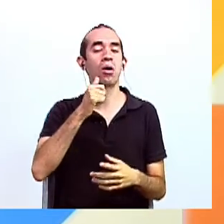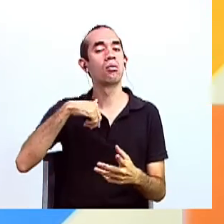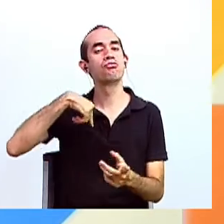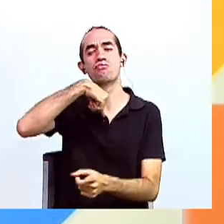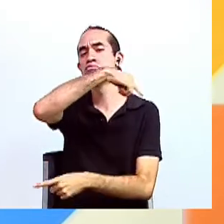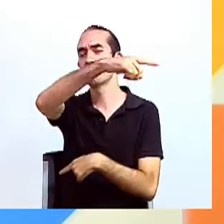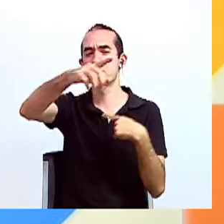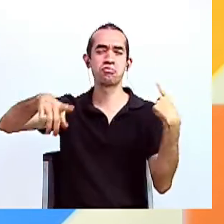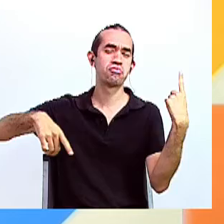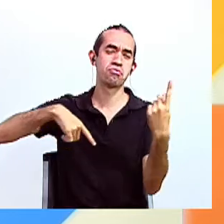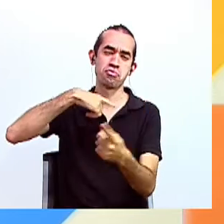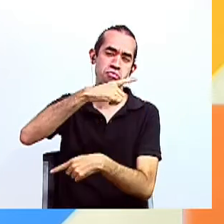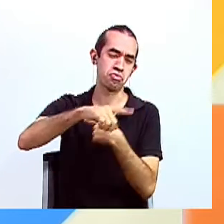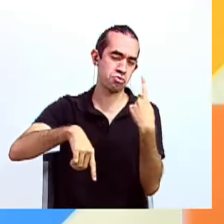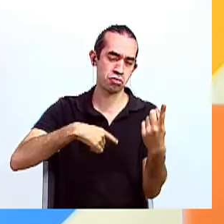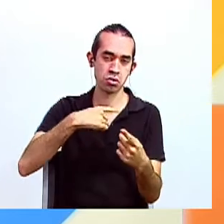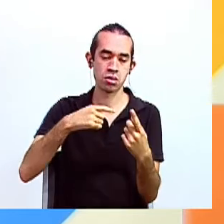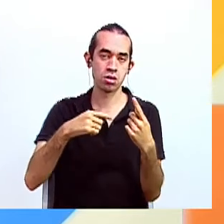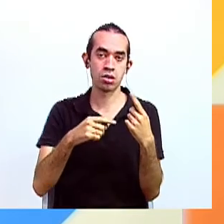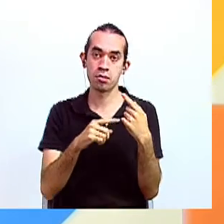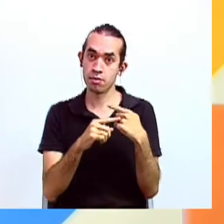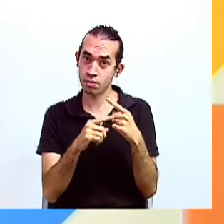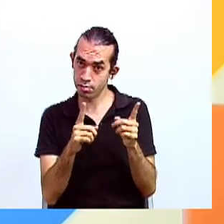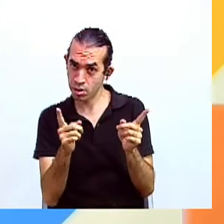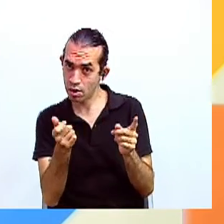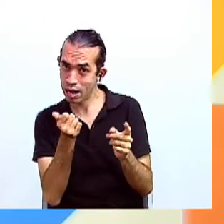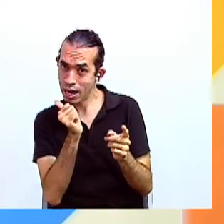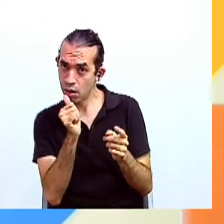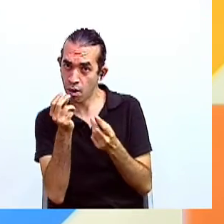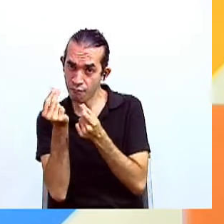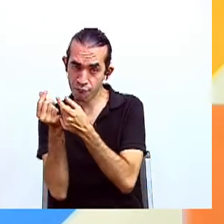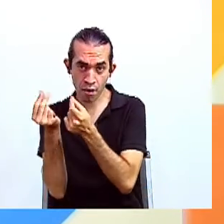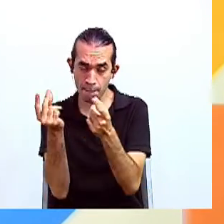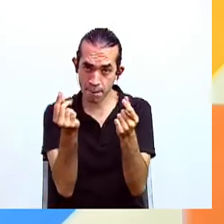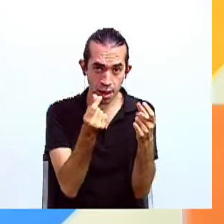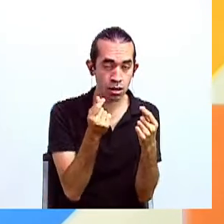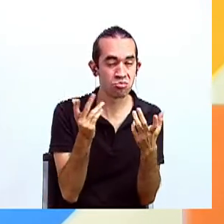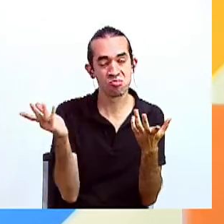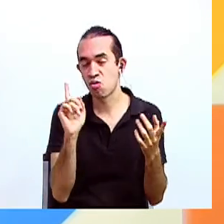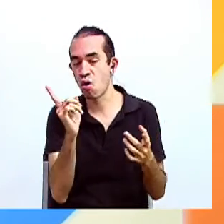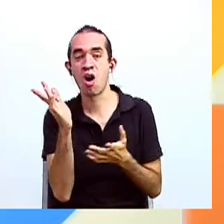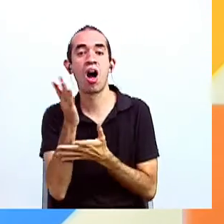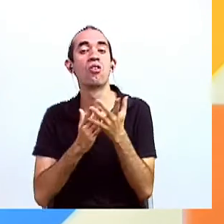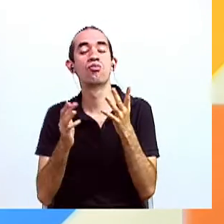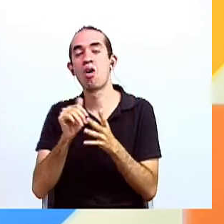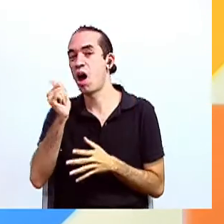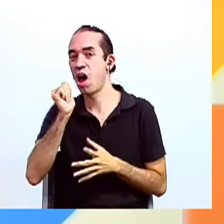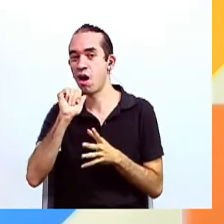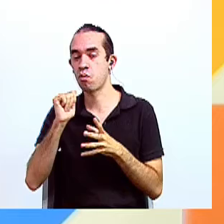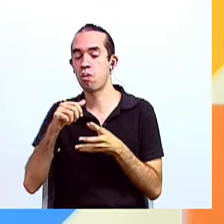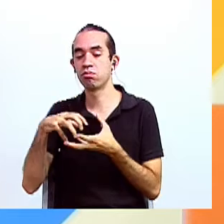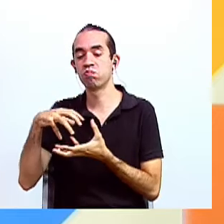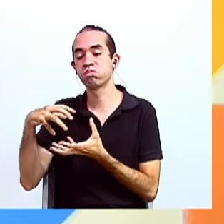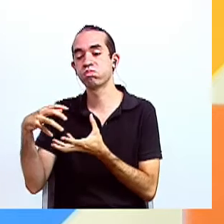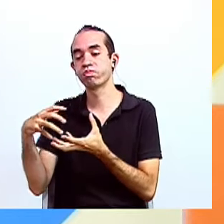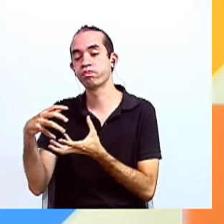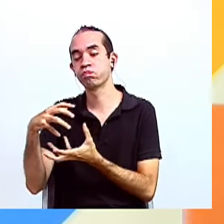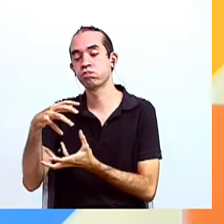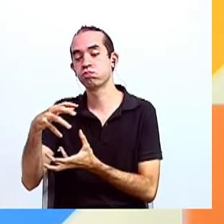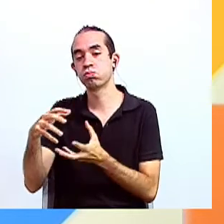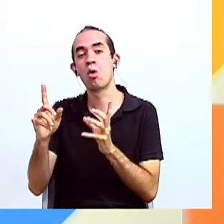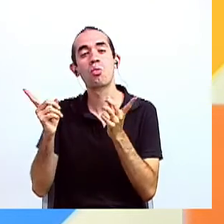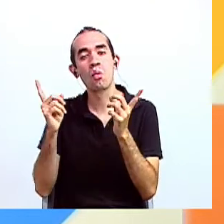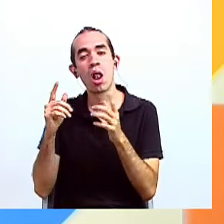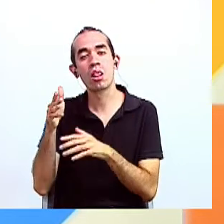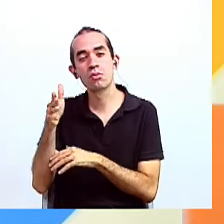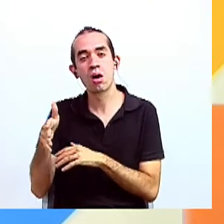sin embargo, no toda el agua circula con la misma rapidez. Hay algunas masas de agua que circulan más lento. ¿Cuáles